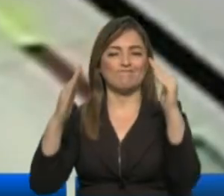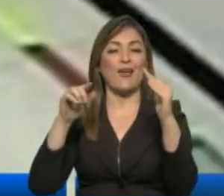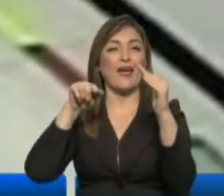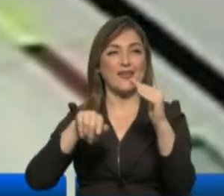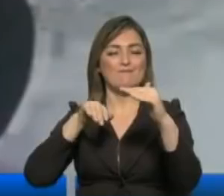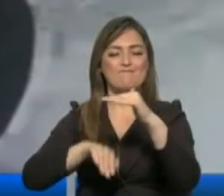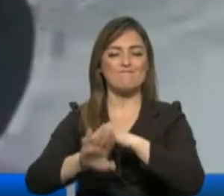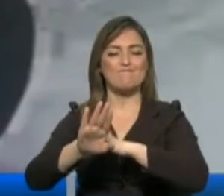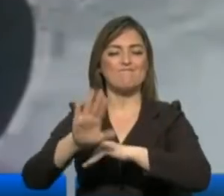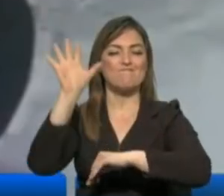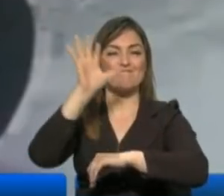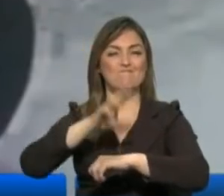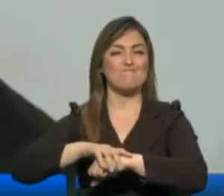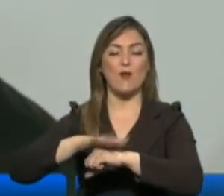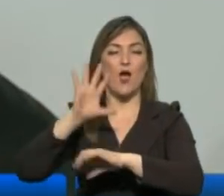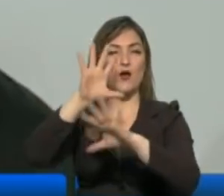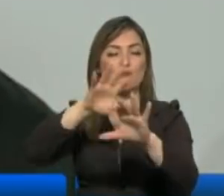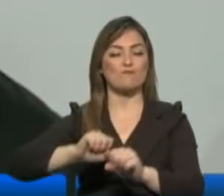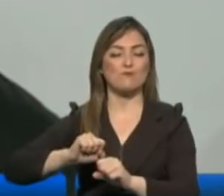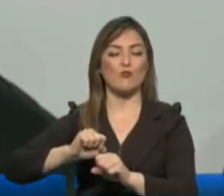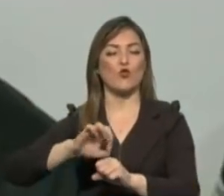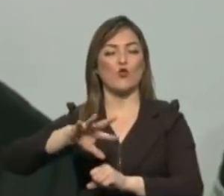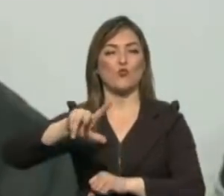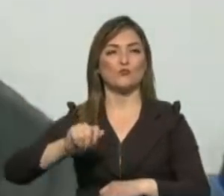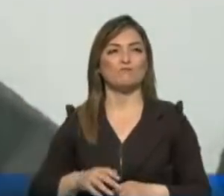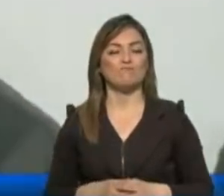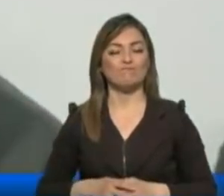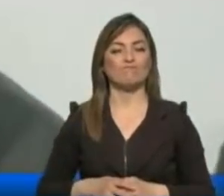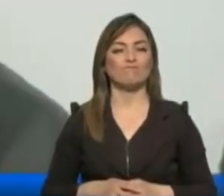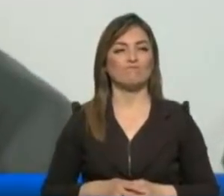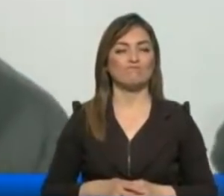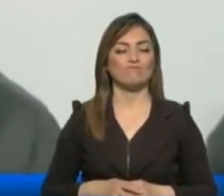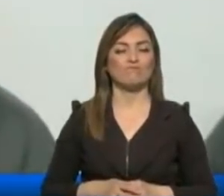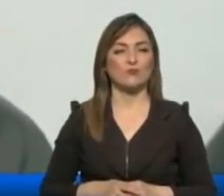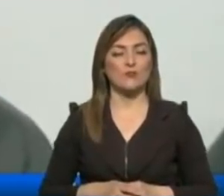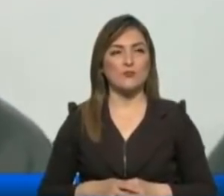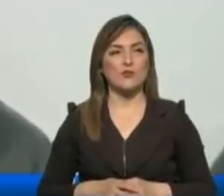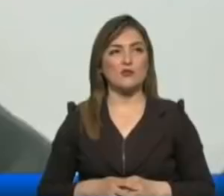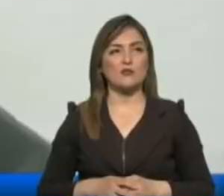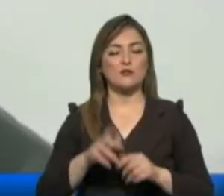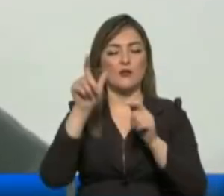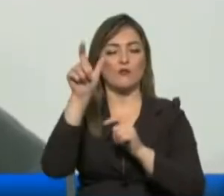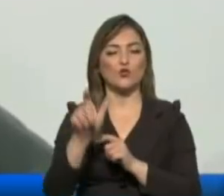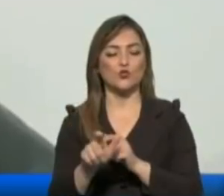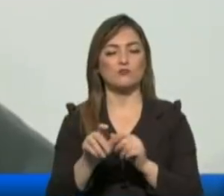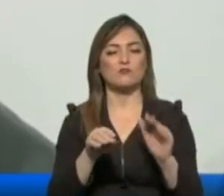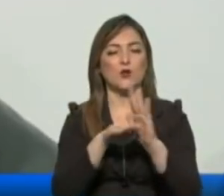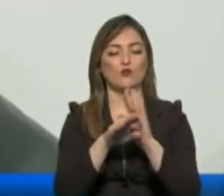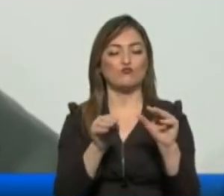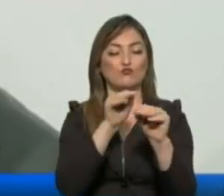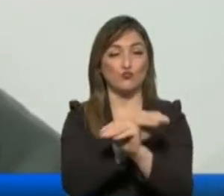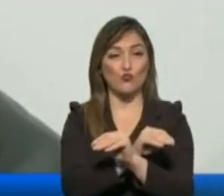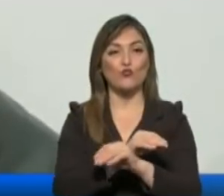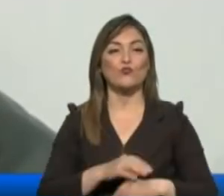aquí finalmente perpetrar los robos. En este caso, una persona que se encontraba realizando una transacción bancaria